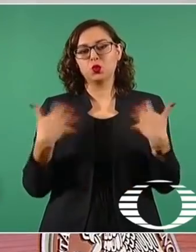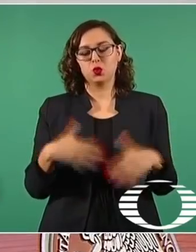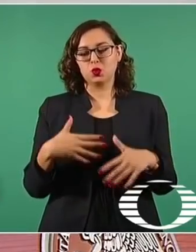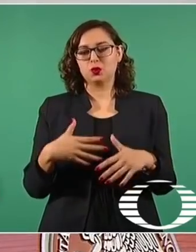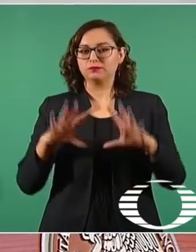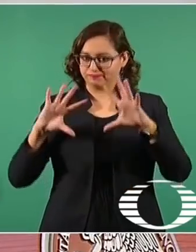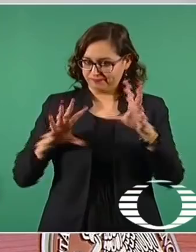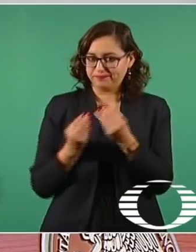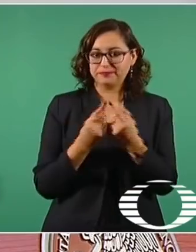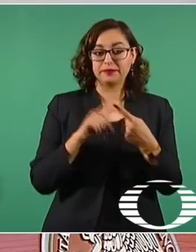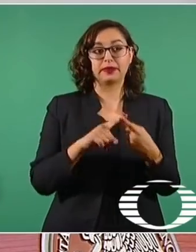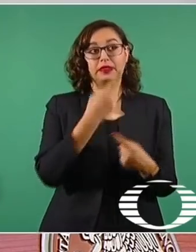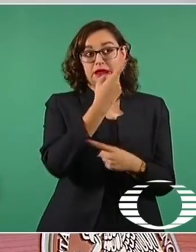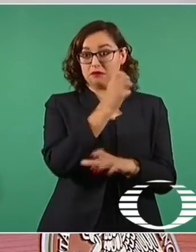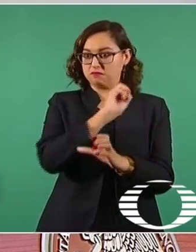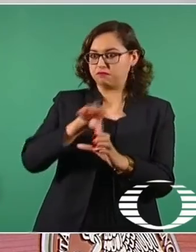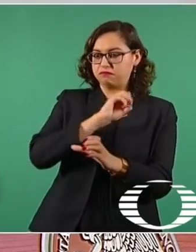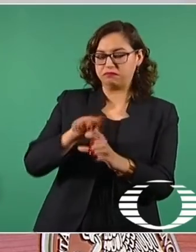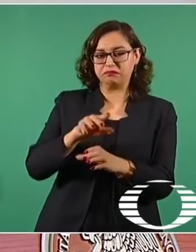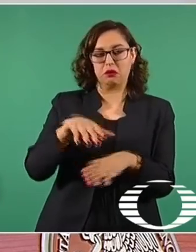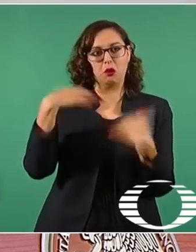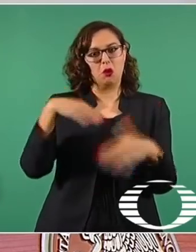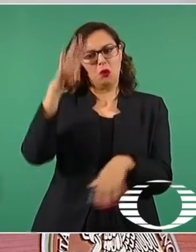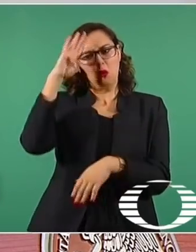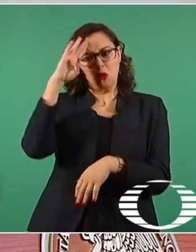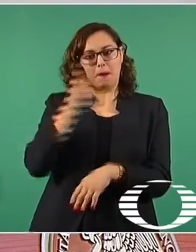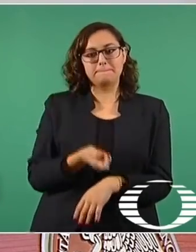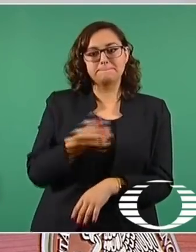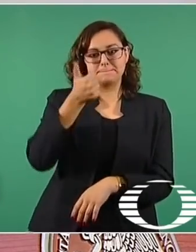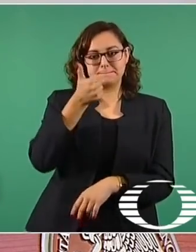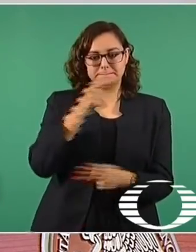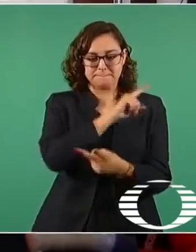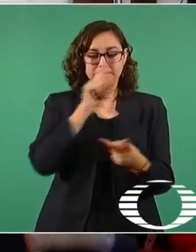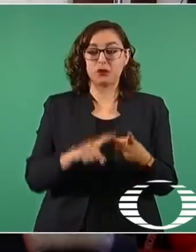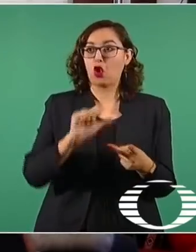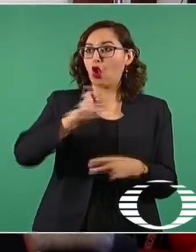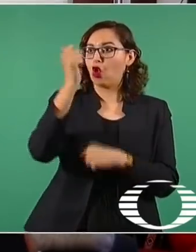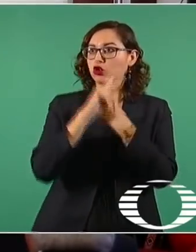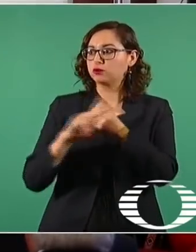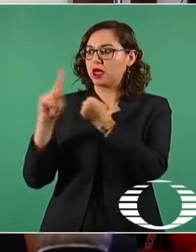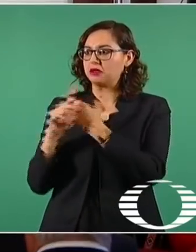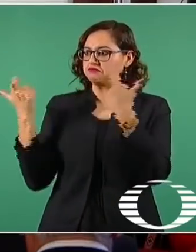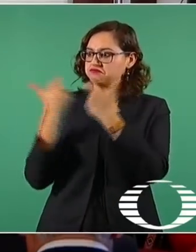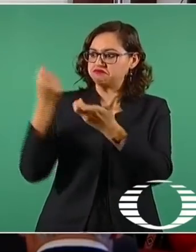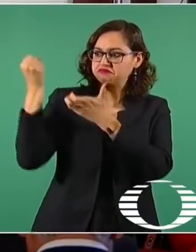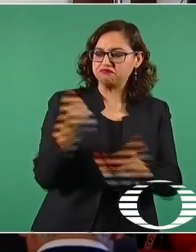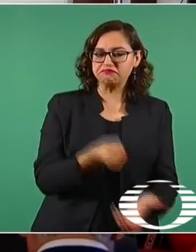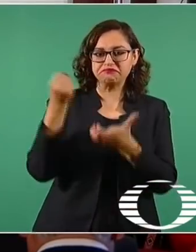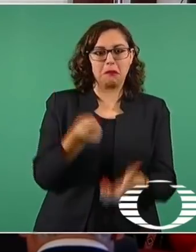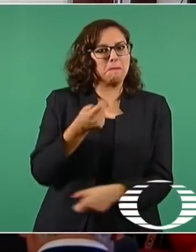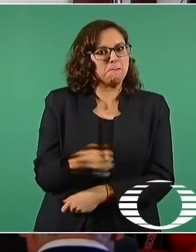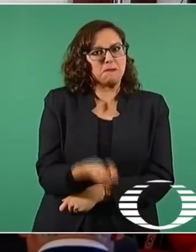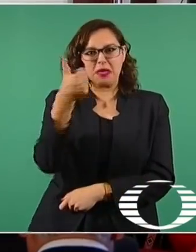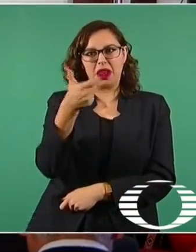remesas, récord histórico en inversión extranjera, récord